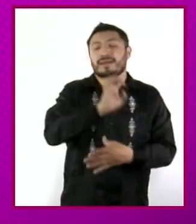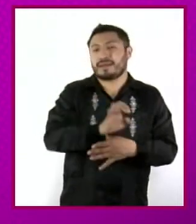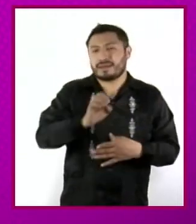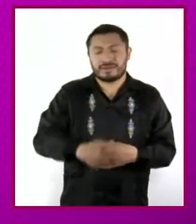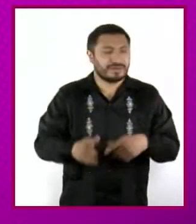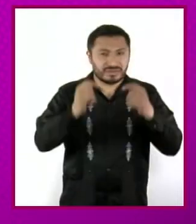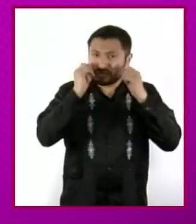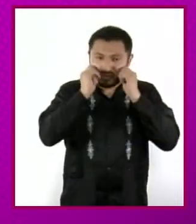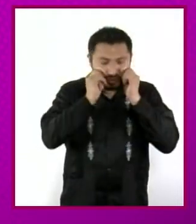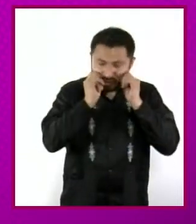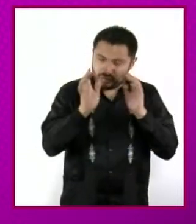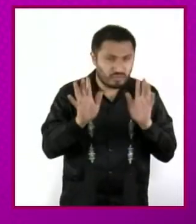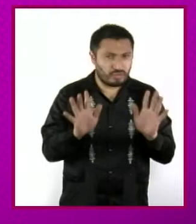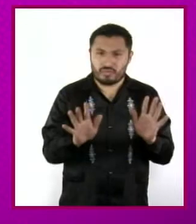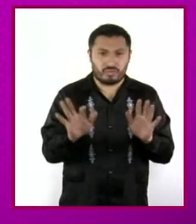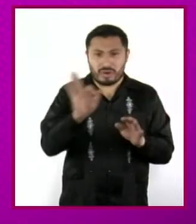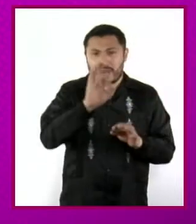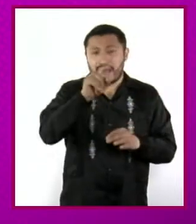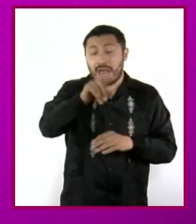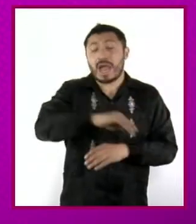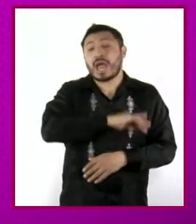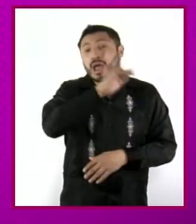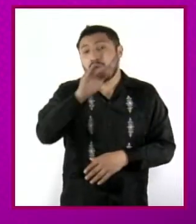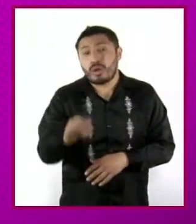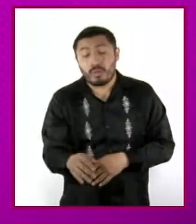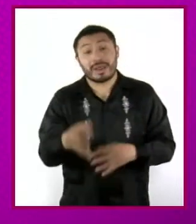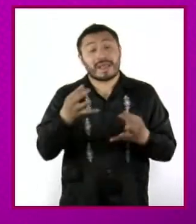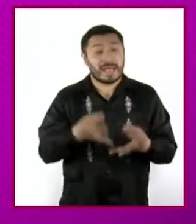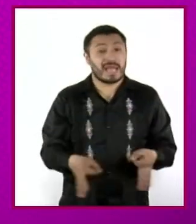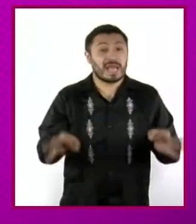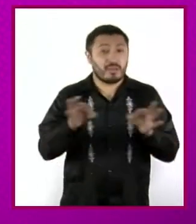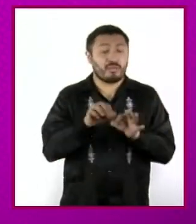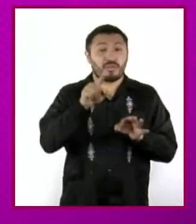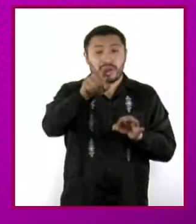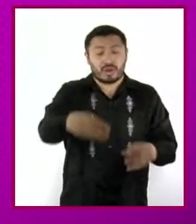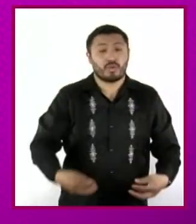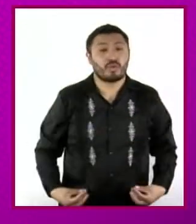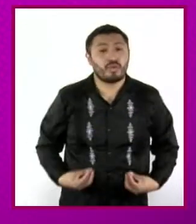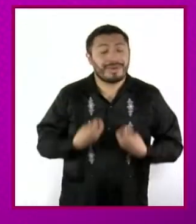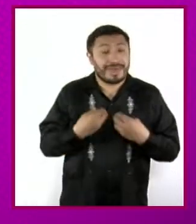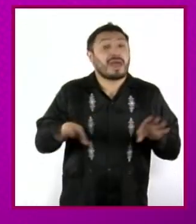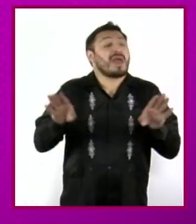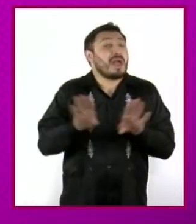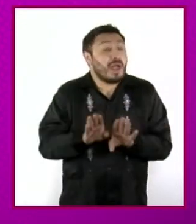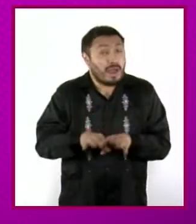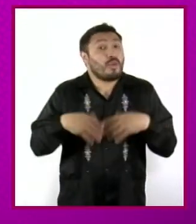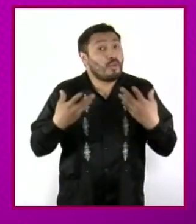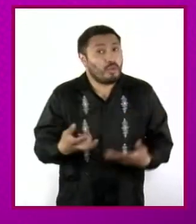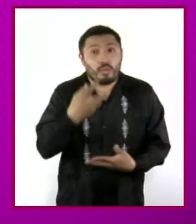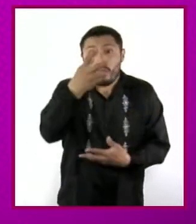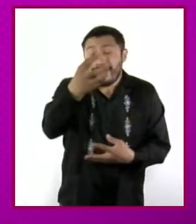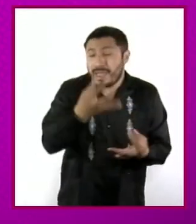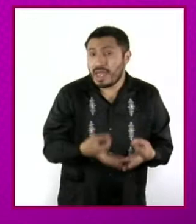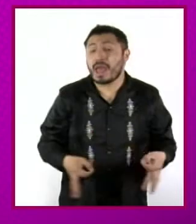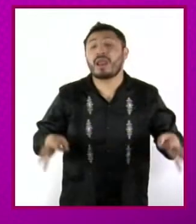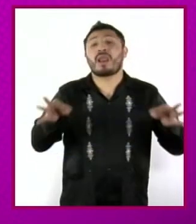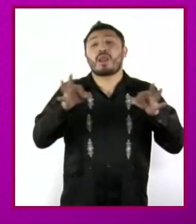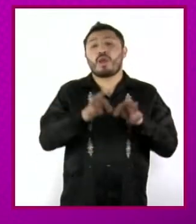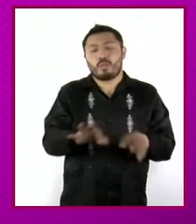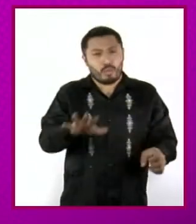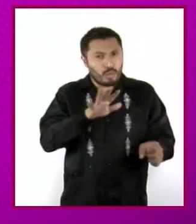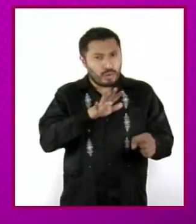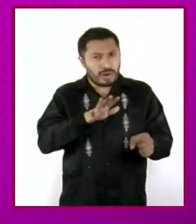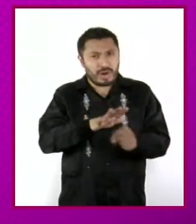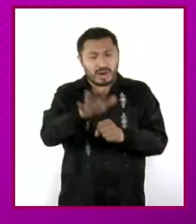no importa si uno muere, importa cómo uno vive, importa el cuál es el sino